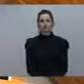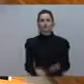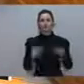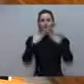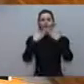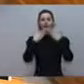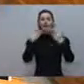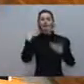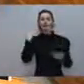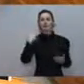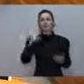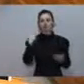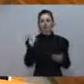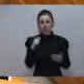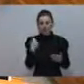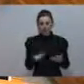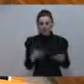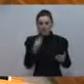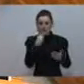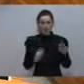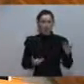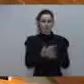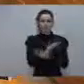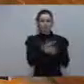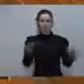Gracias, presidente. Buenos días, señorías.